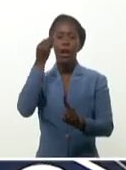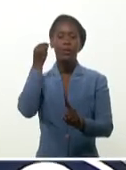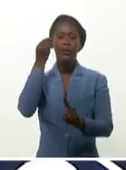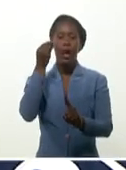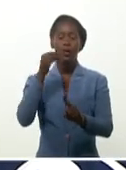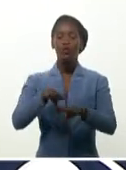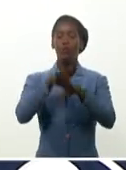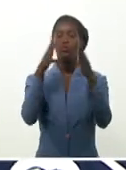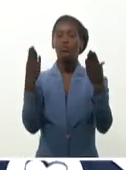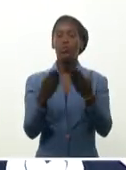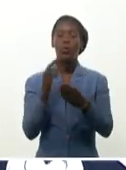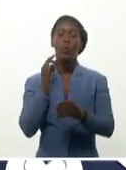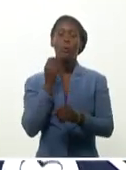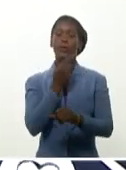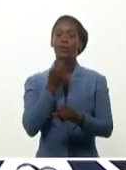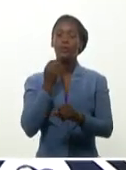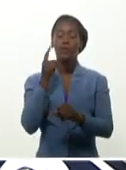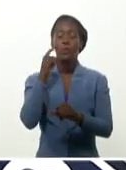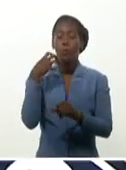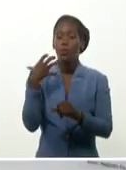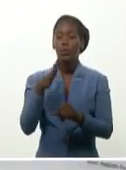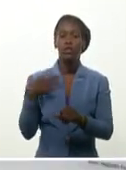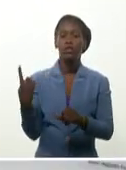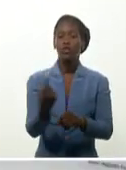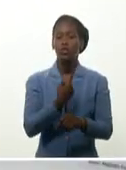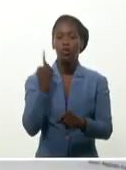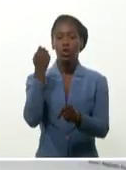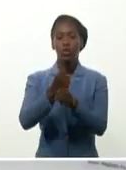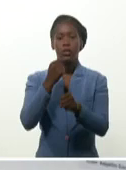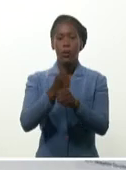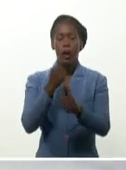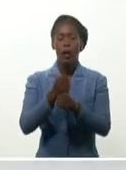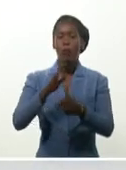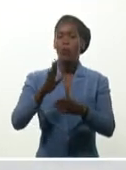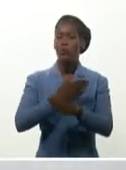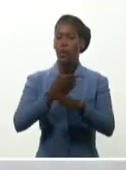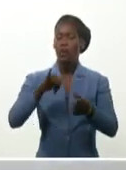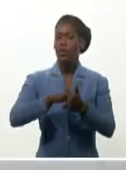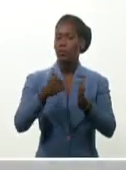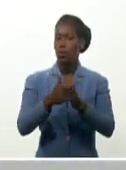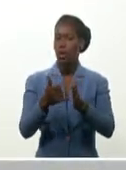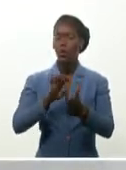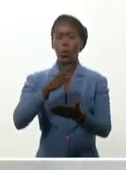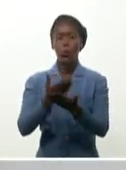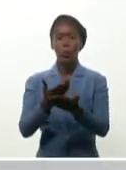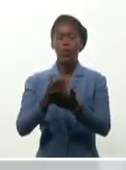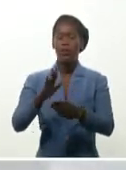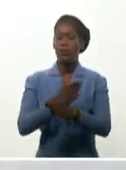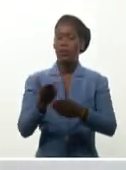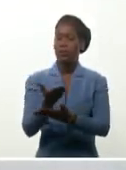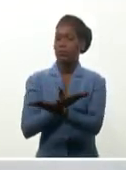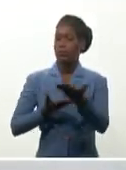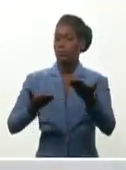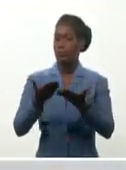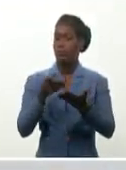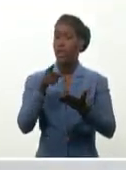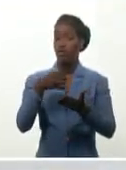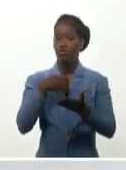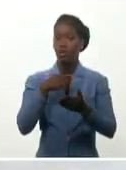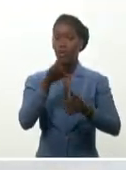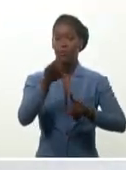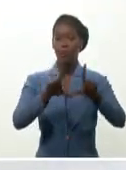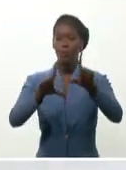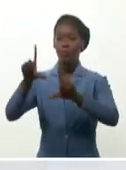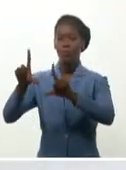pensamiento martiano a través de nuevas propuestas. La muestra de 10 carteles en la sede de la filial de la capital de la